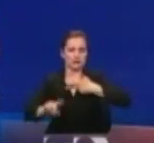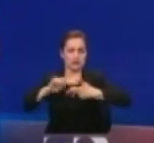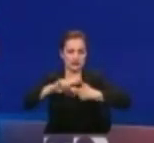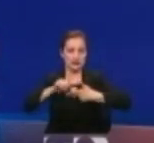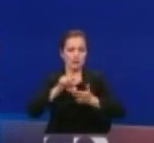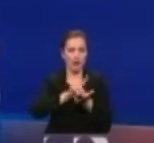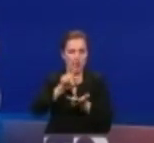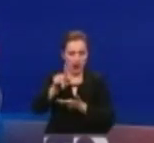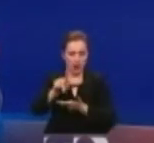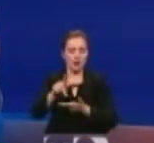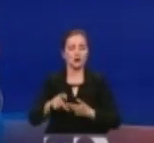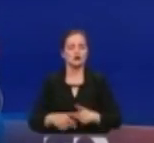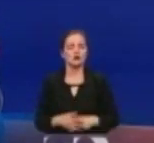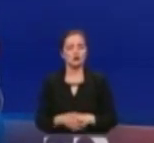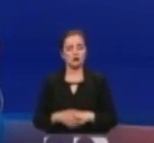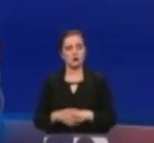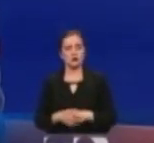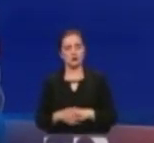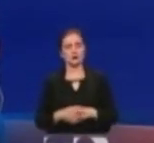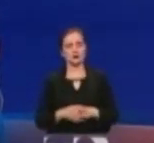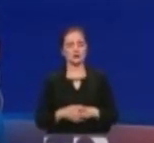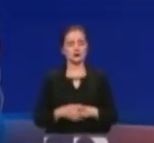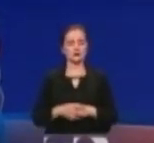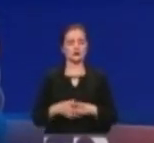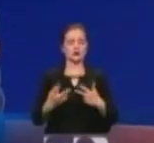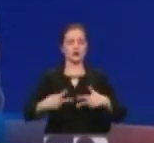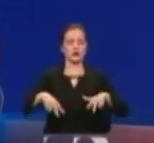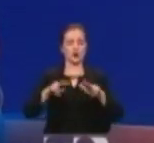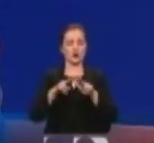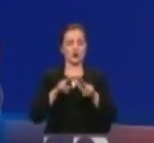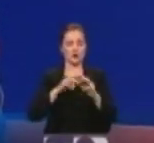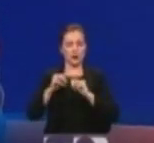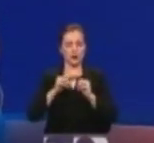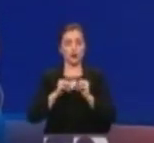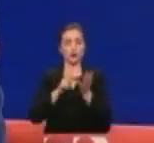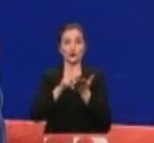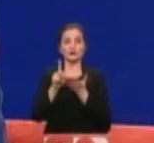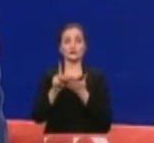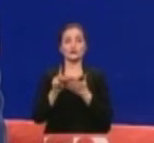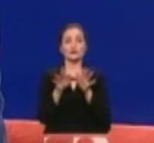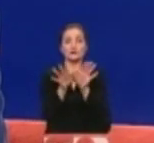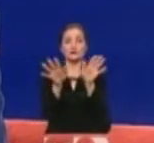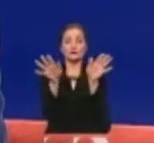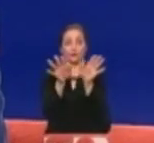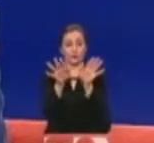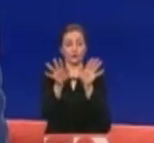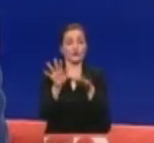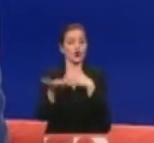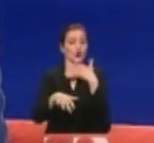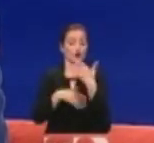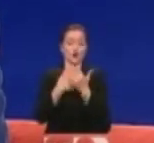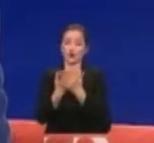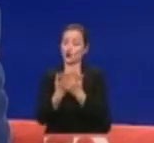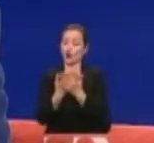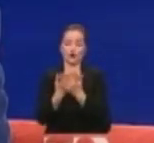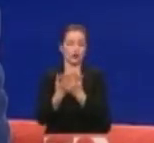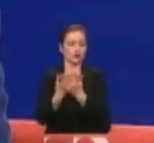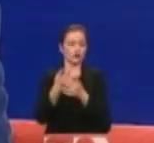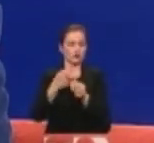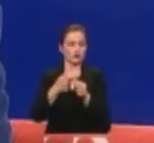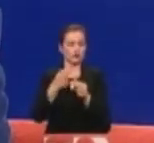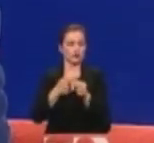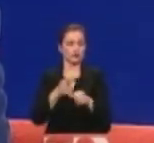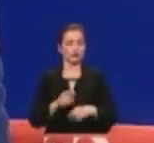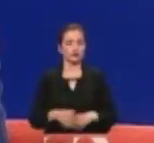tema tarifario, porque la tarifa que establezca el metro va a ser la tarifa general que se tenga en todo el sistema de transporte en